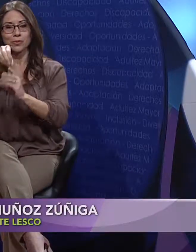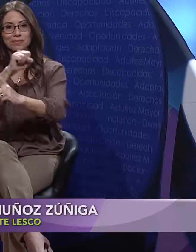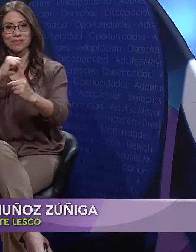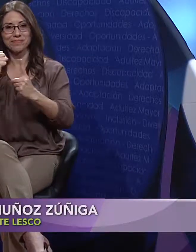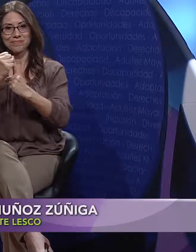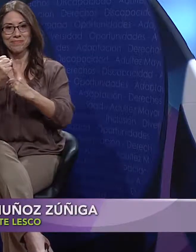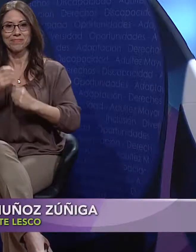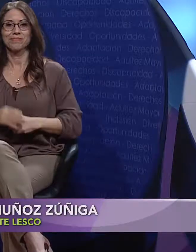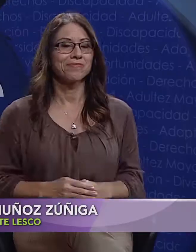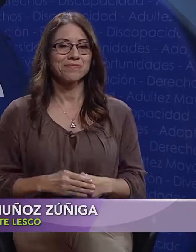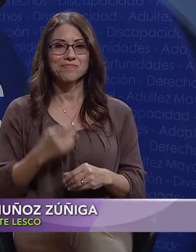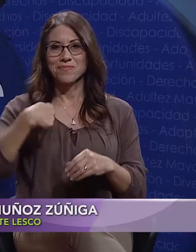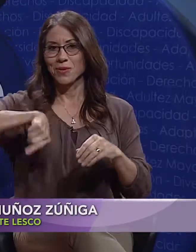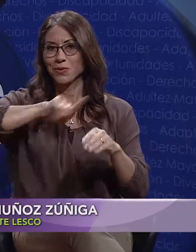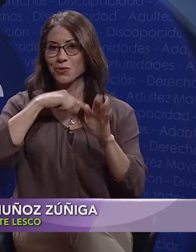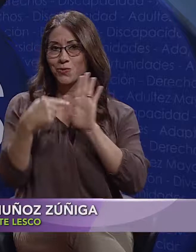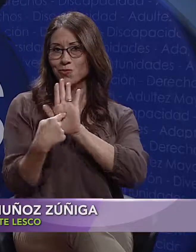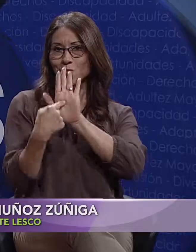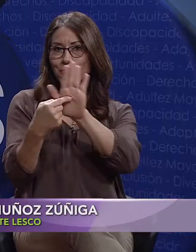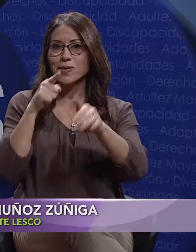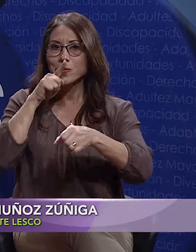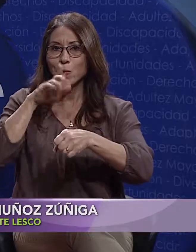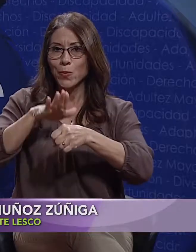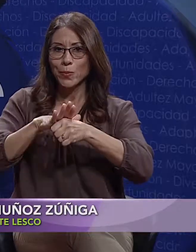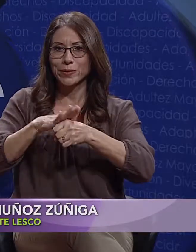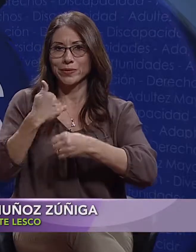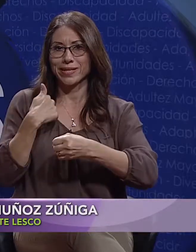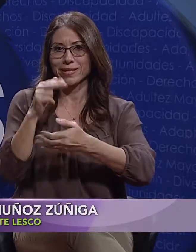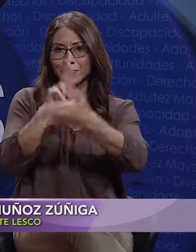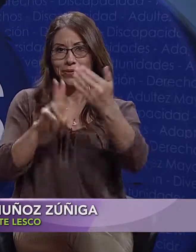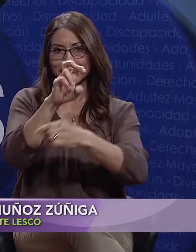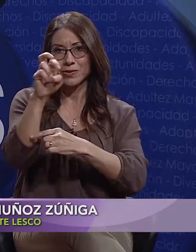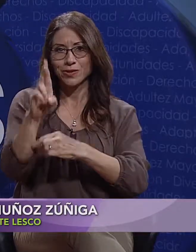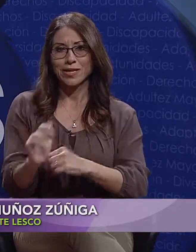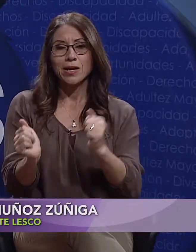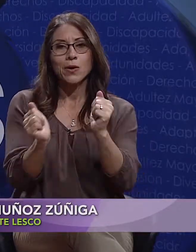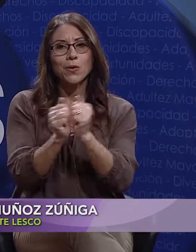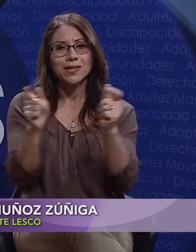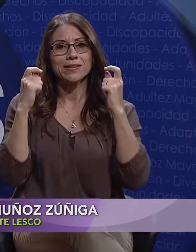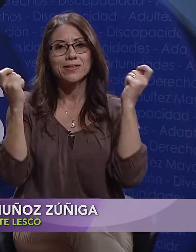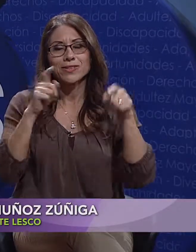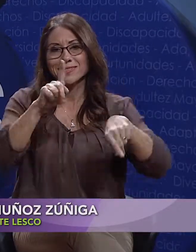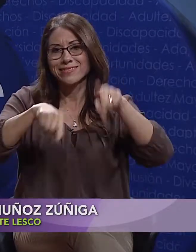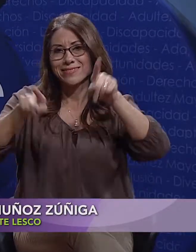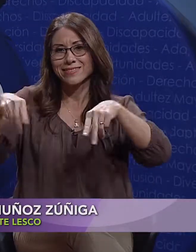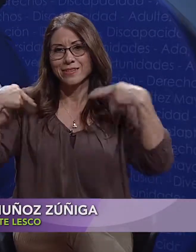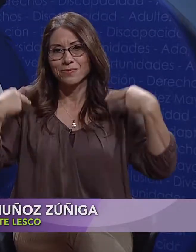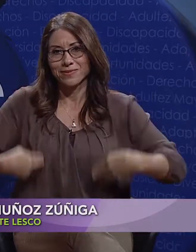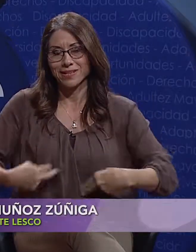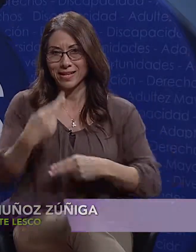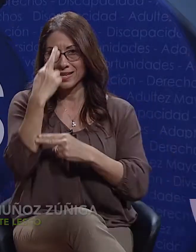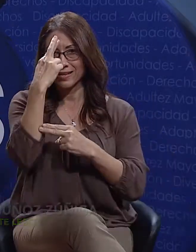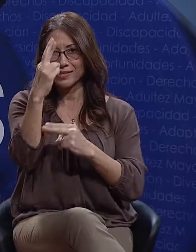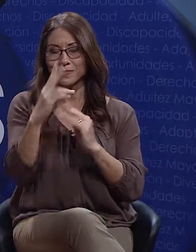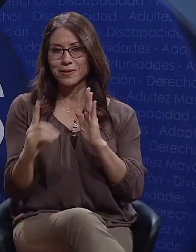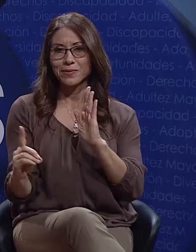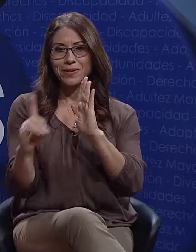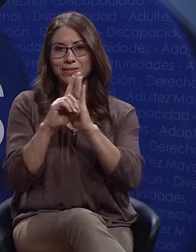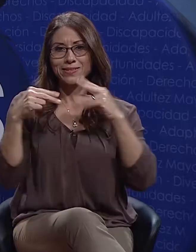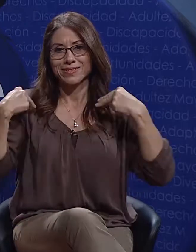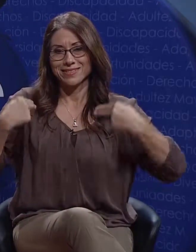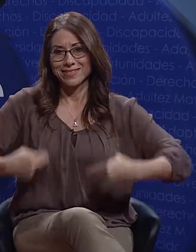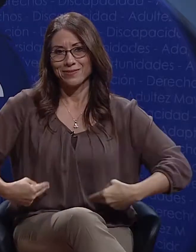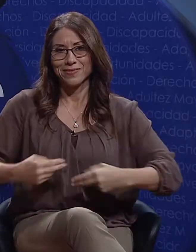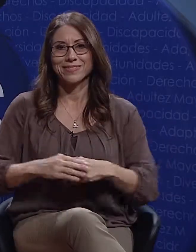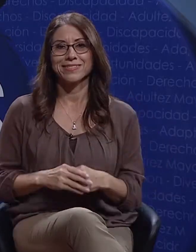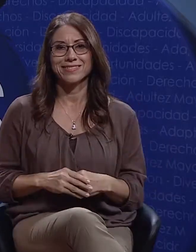personas adultas mayores. Somos muestra del compromiso de la Universidad de Costa Rica con la celebración de la diversidad humana y el respeto